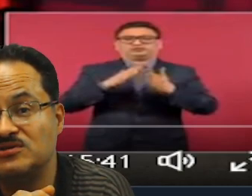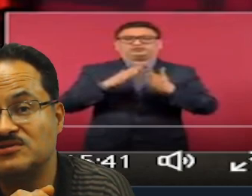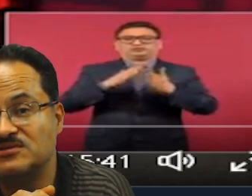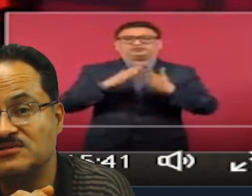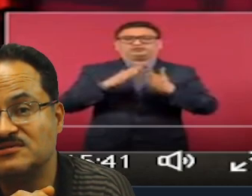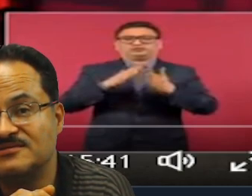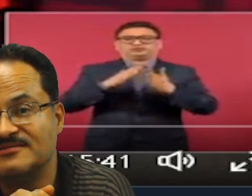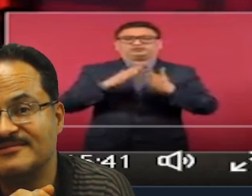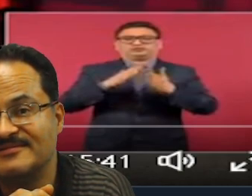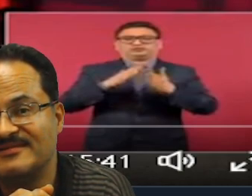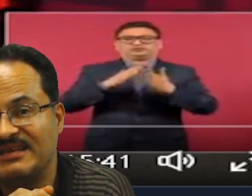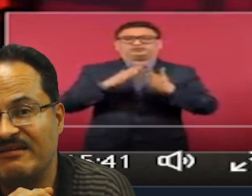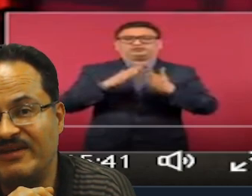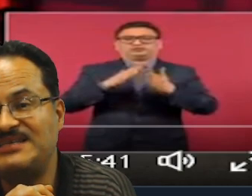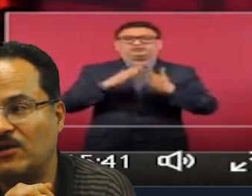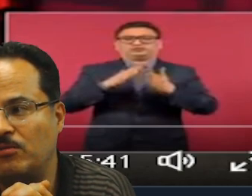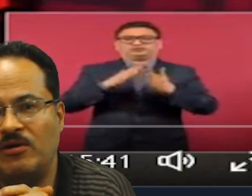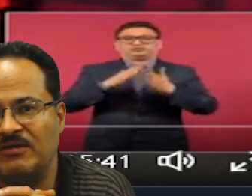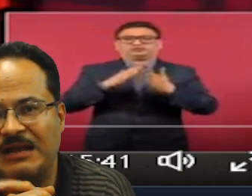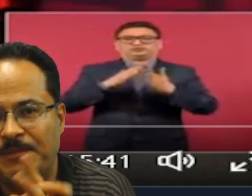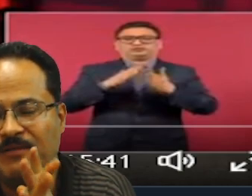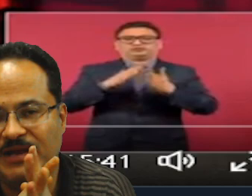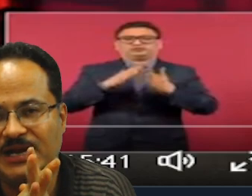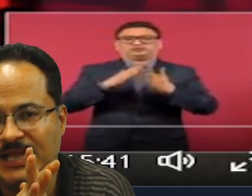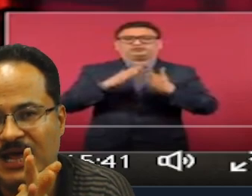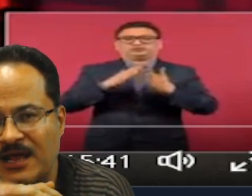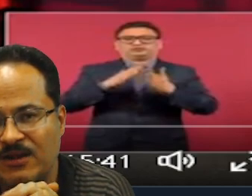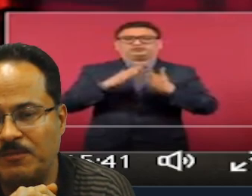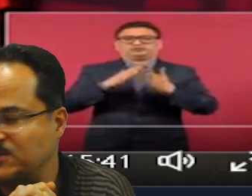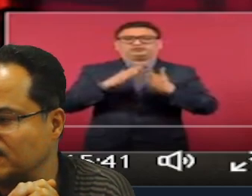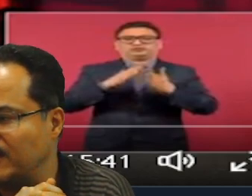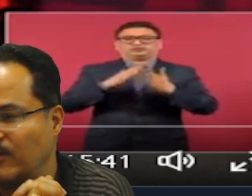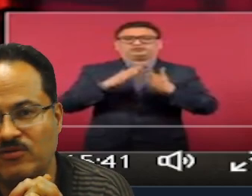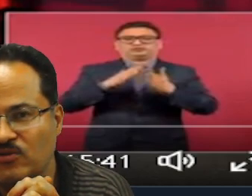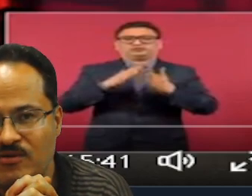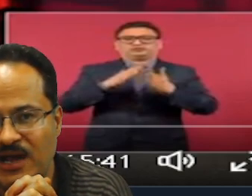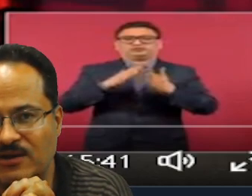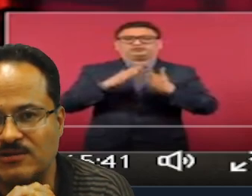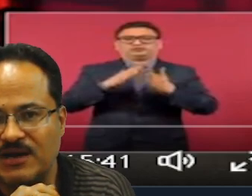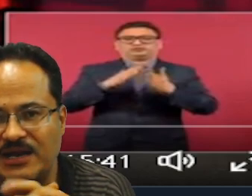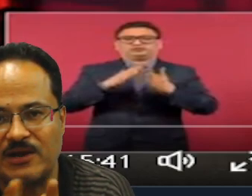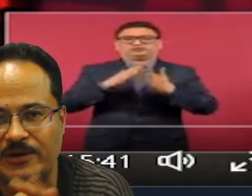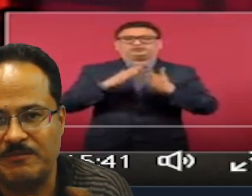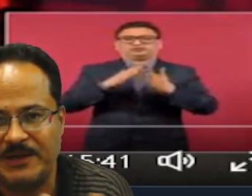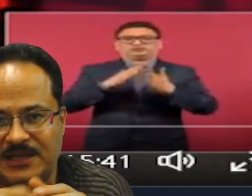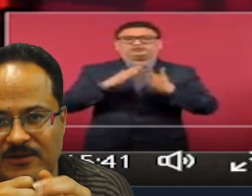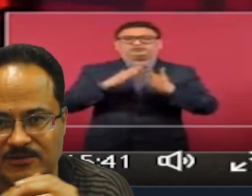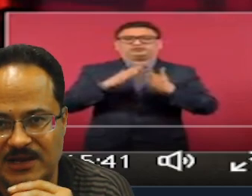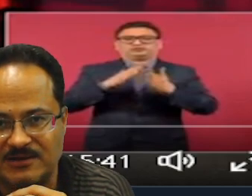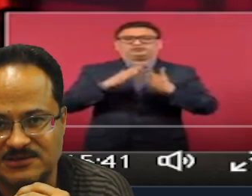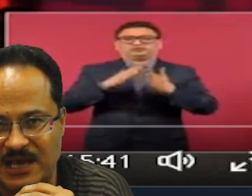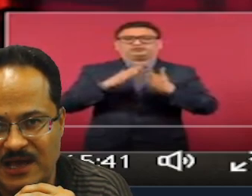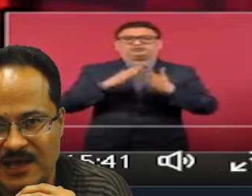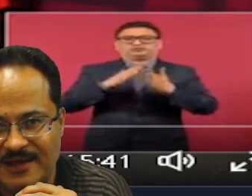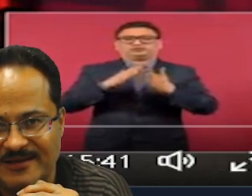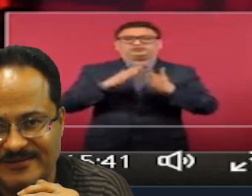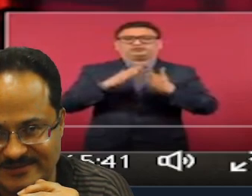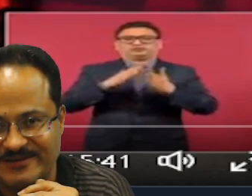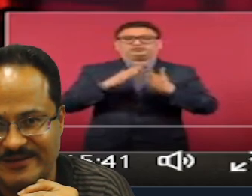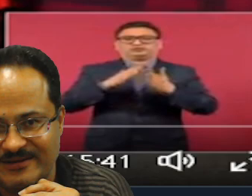Bush fíjense como el plan Mérida López Obrador nunca lo toca ni con el pétalo de una